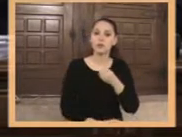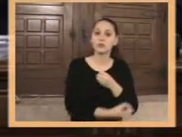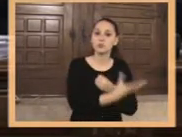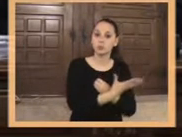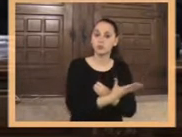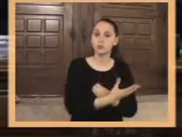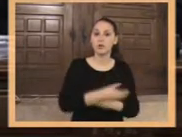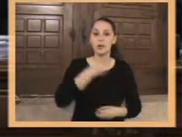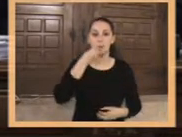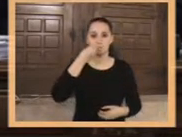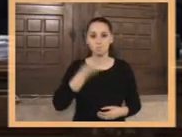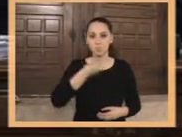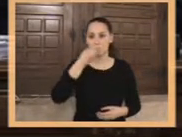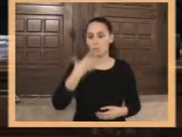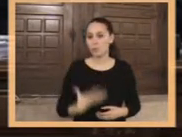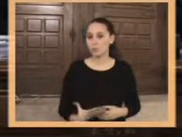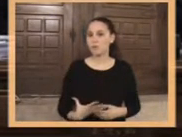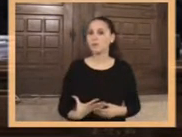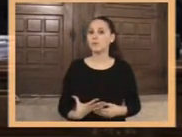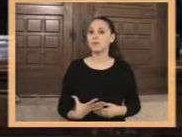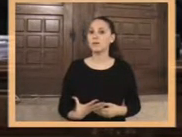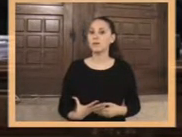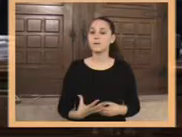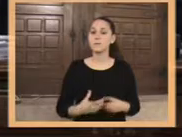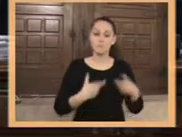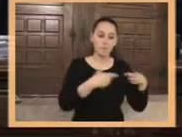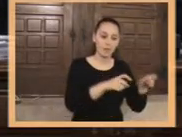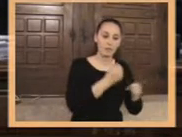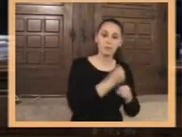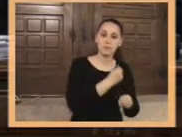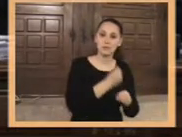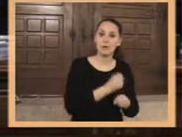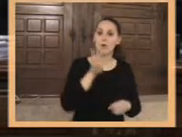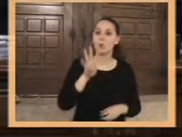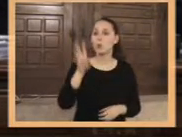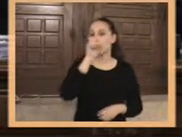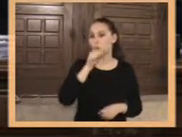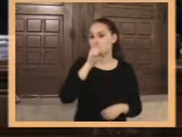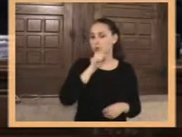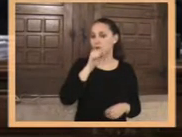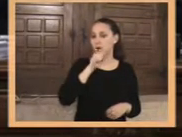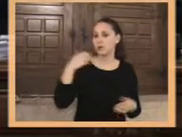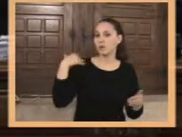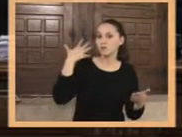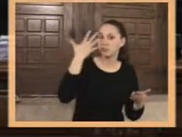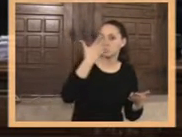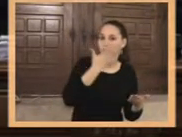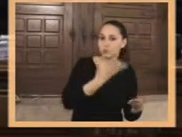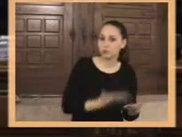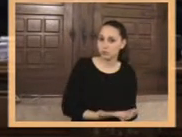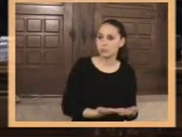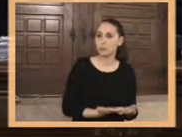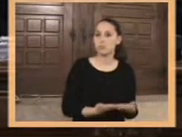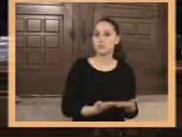ordenanza y que es parte del trabajo que durante 4 años ha estado usted haciendo, partiendo además de su